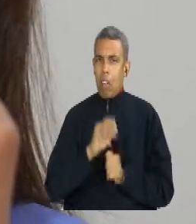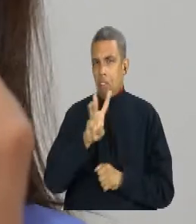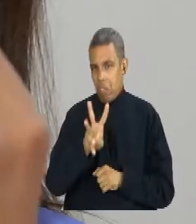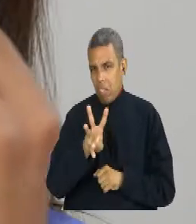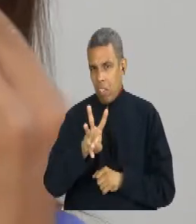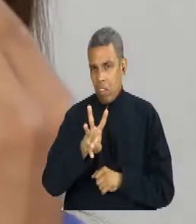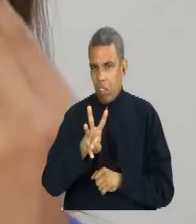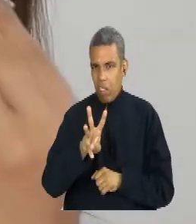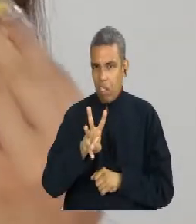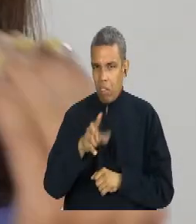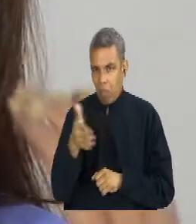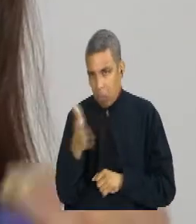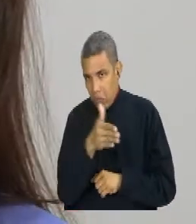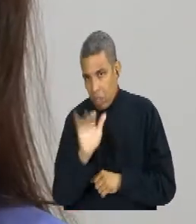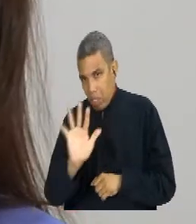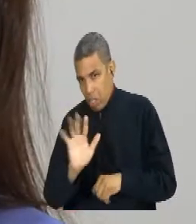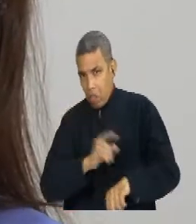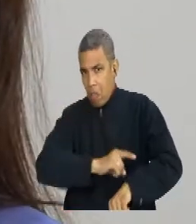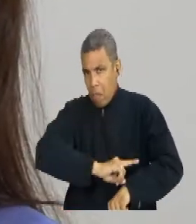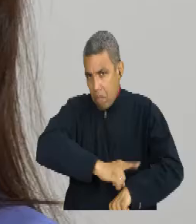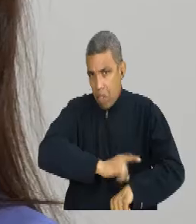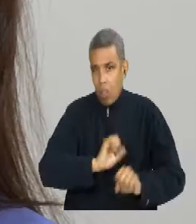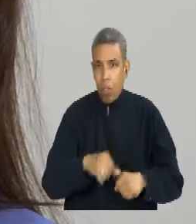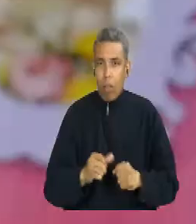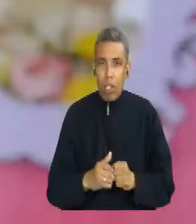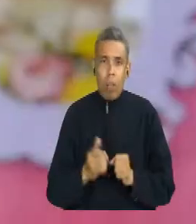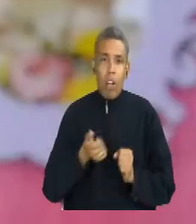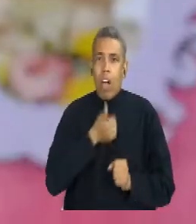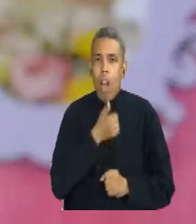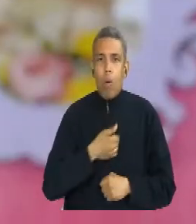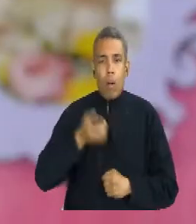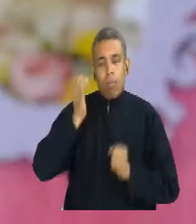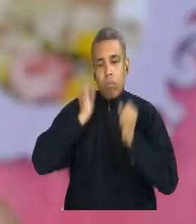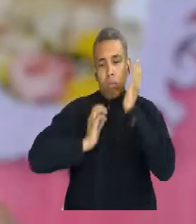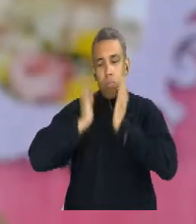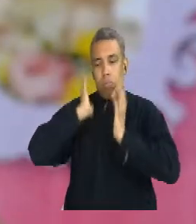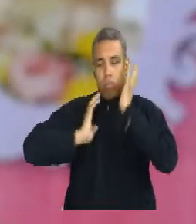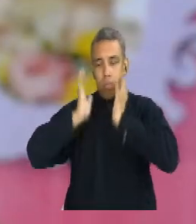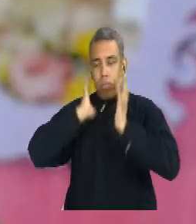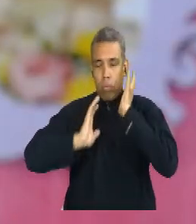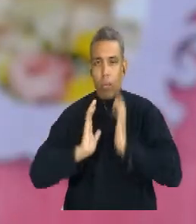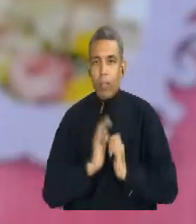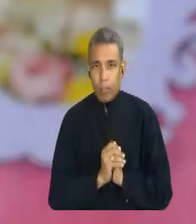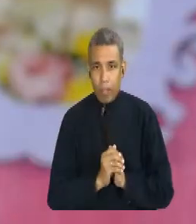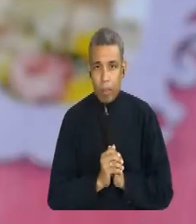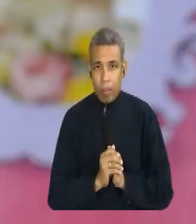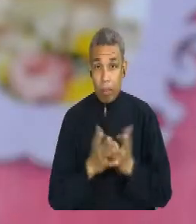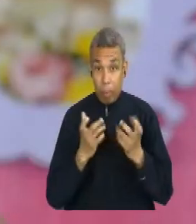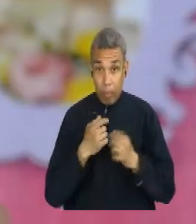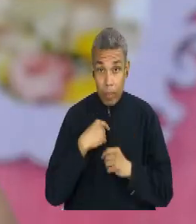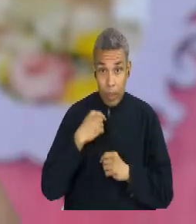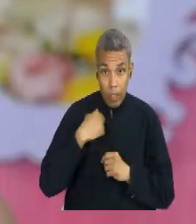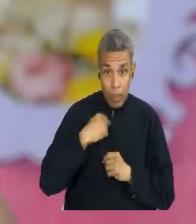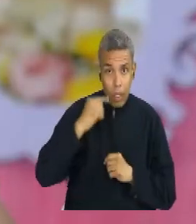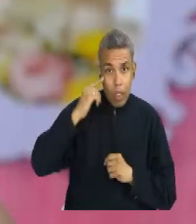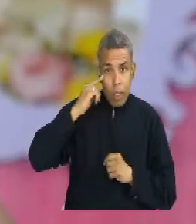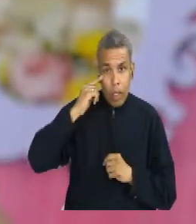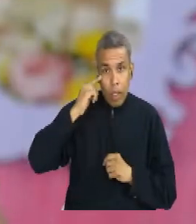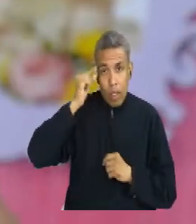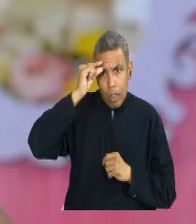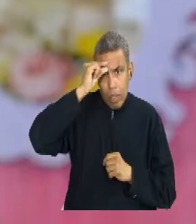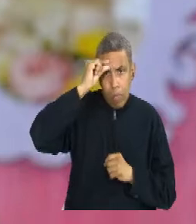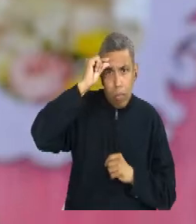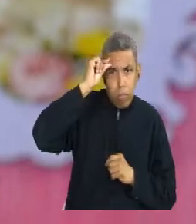y luego enjuagamos con abundante agua. ¿Quieres lucir unas cejas bien pobladas y